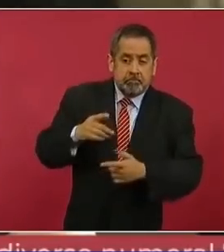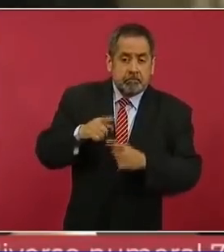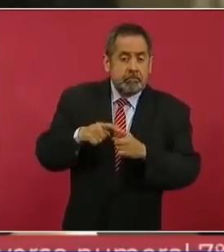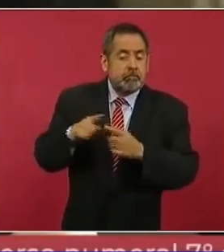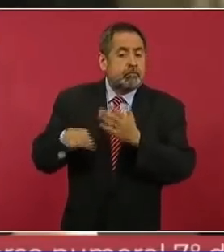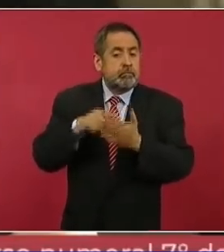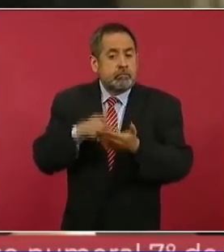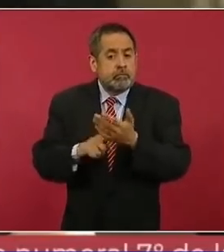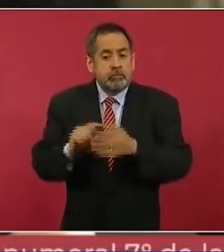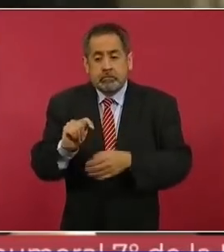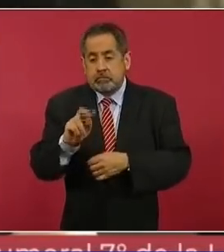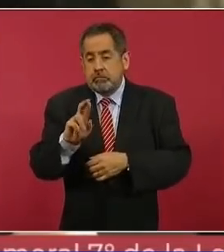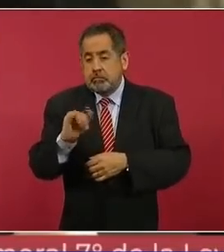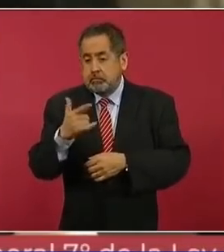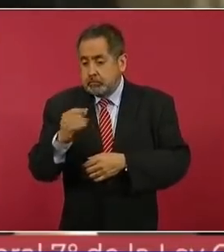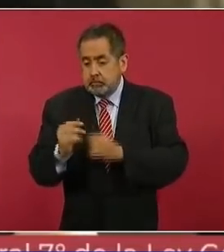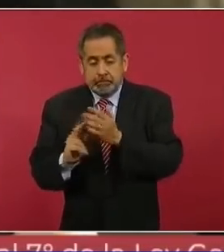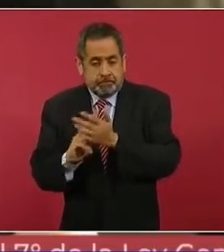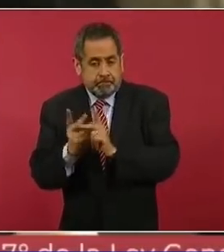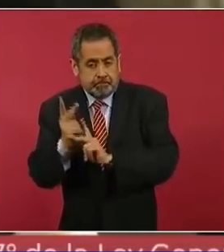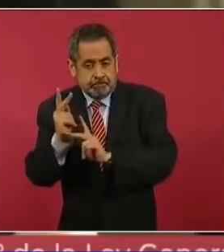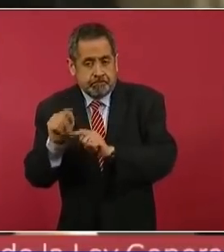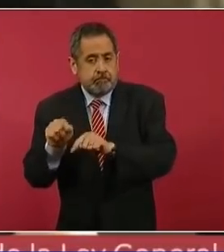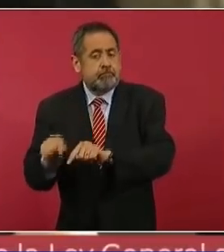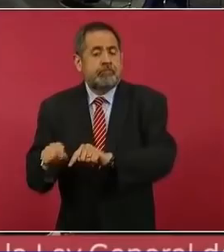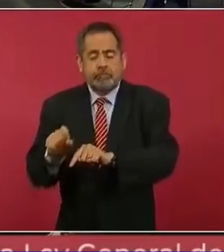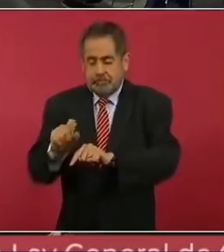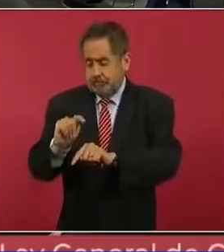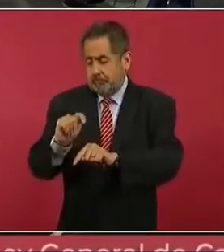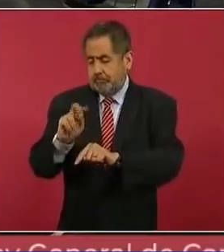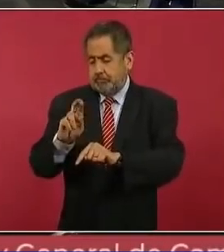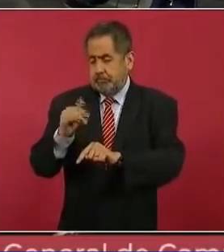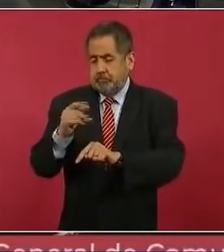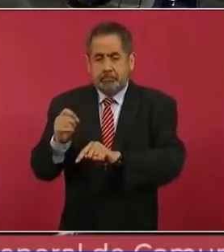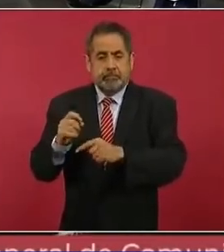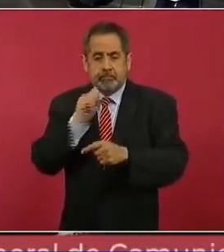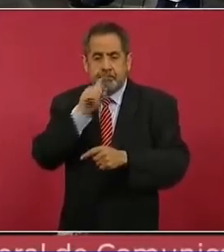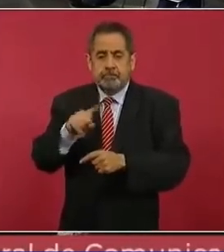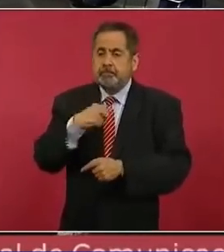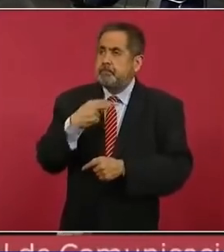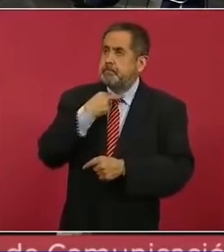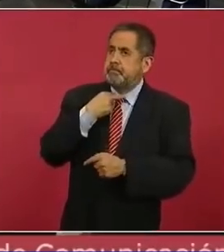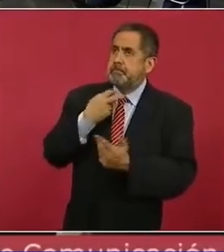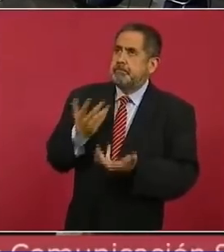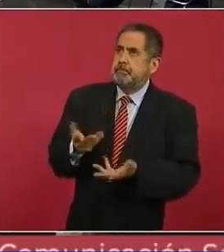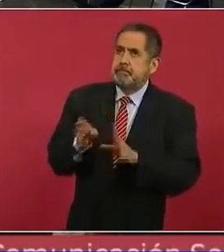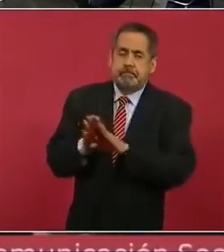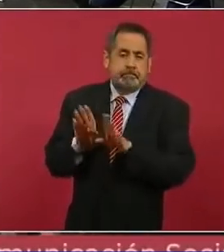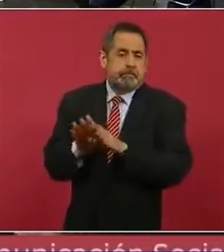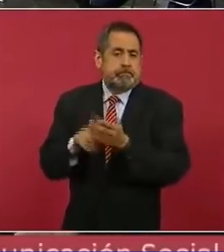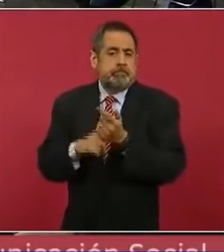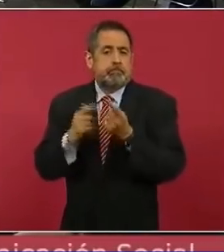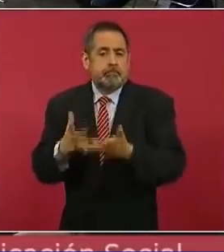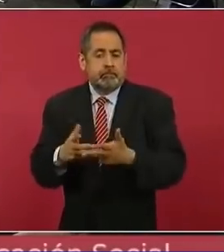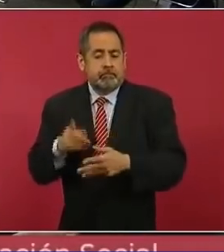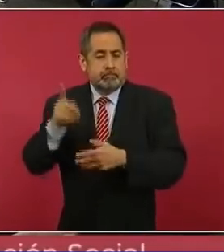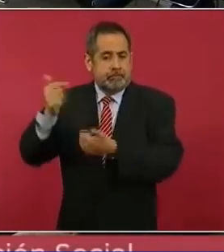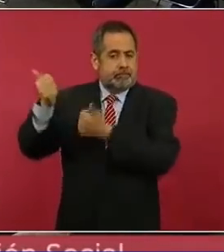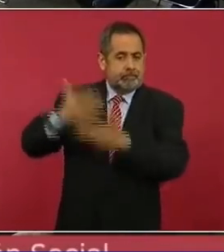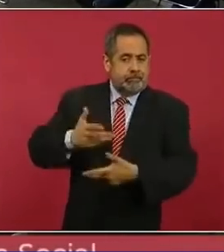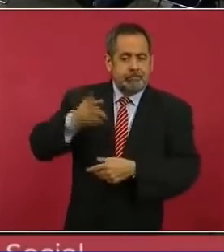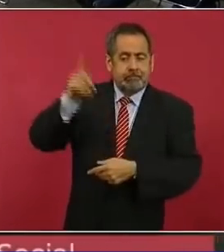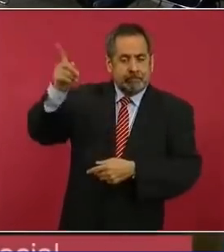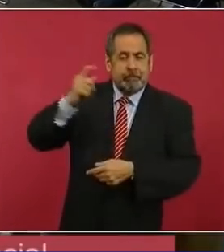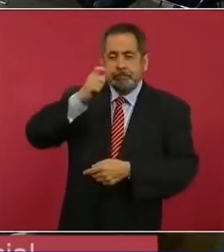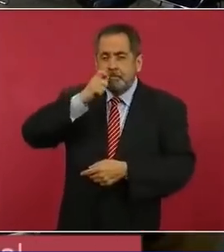de trigo. El trigo también nos está afectando, esta importación de Ucrania y de